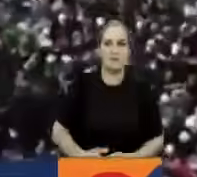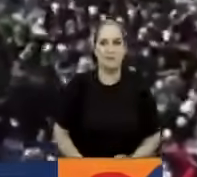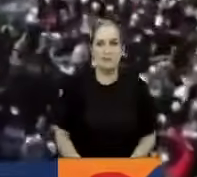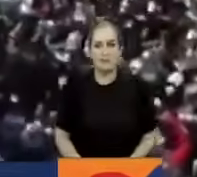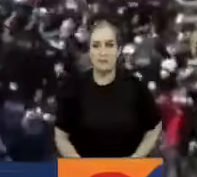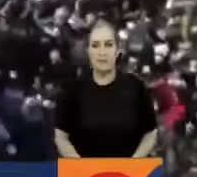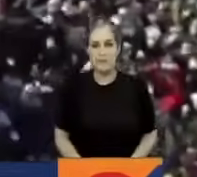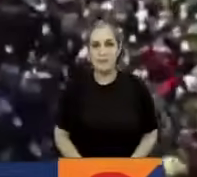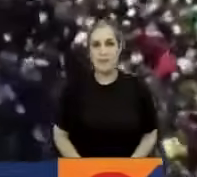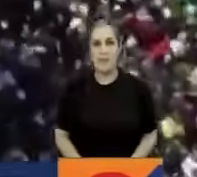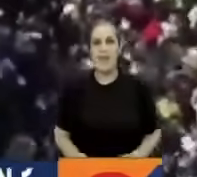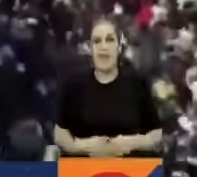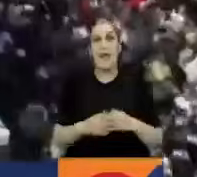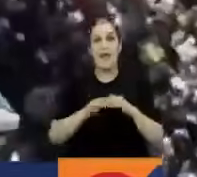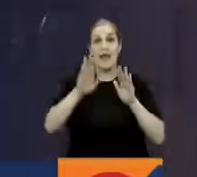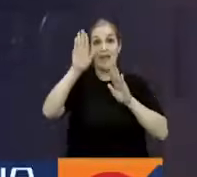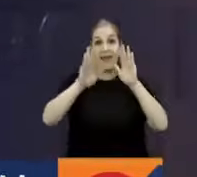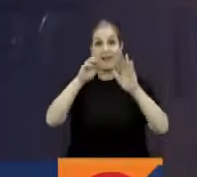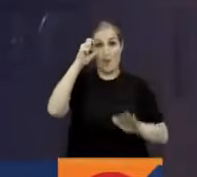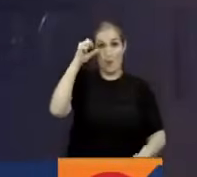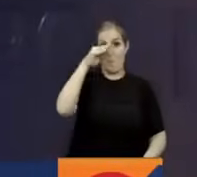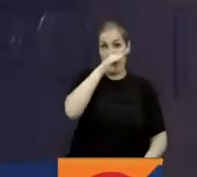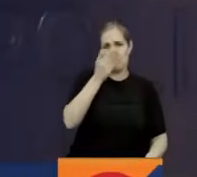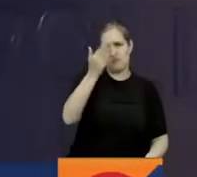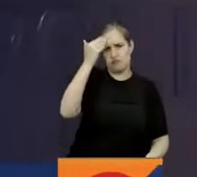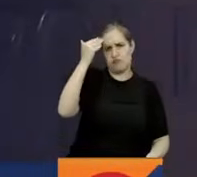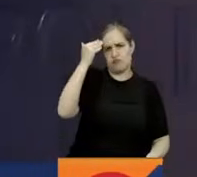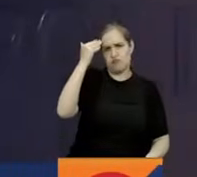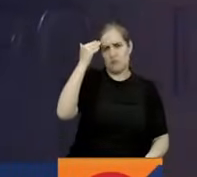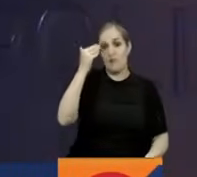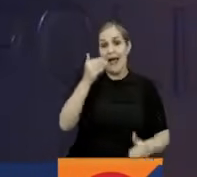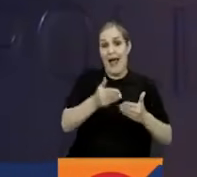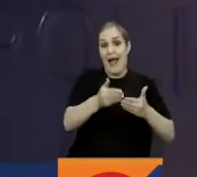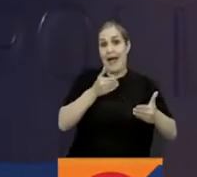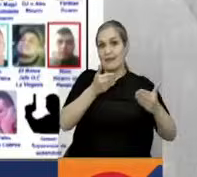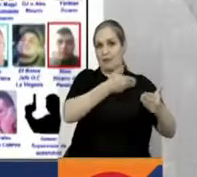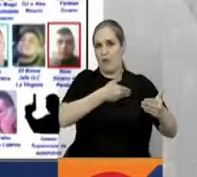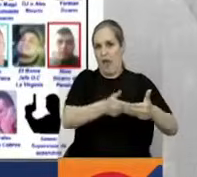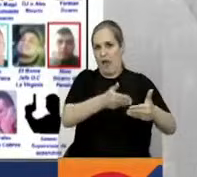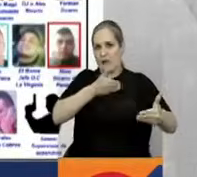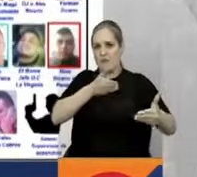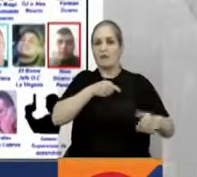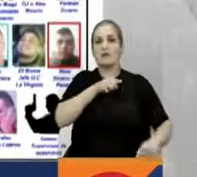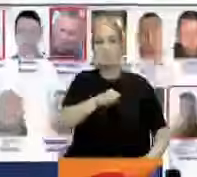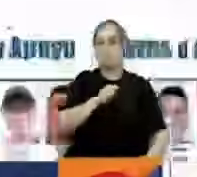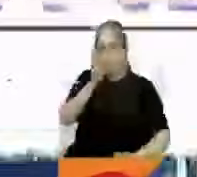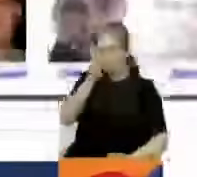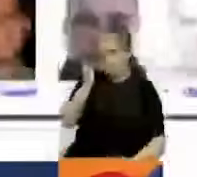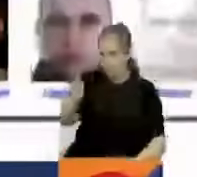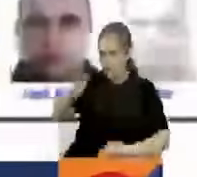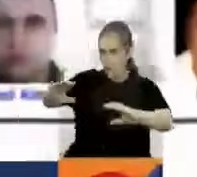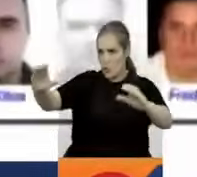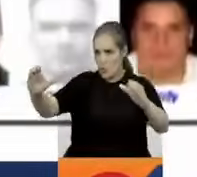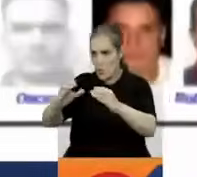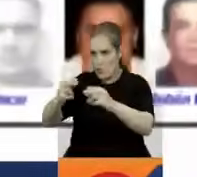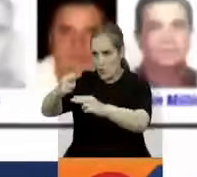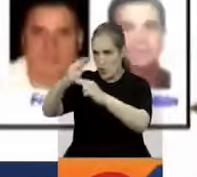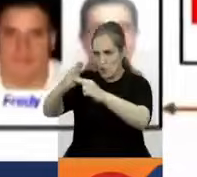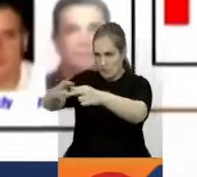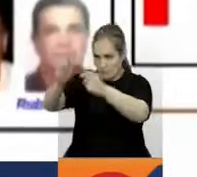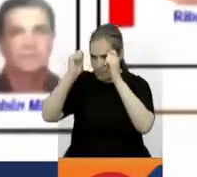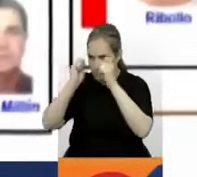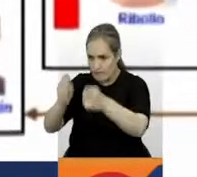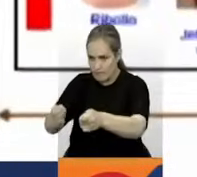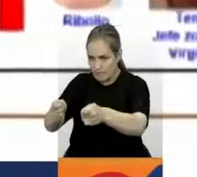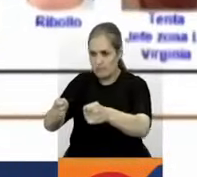El entonces candidato Gustavo Petro señaló con nombre propio a la banda criminal que opera en el eje cafetero, conocida